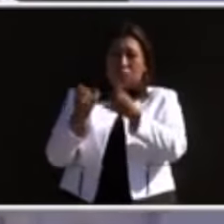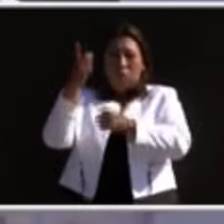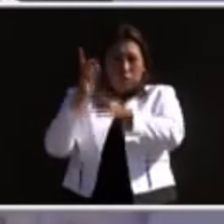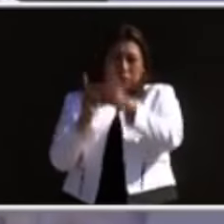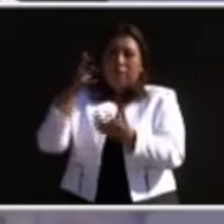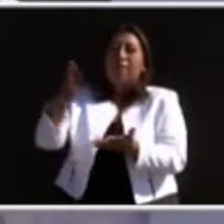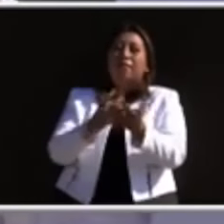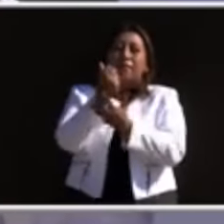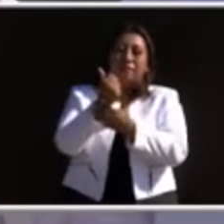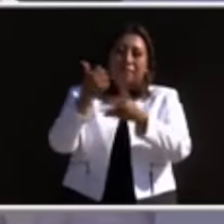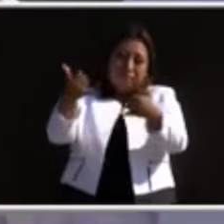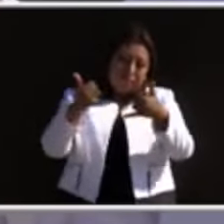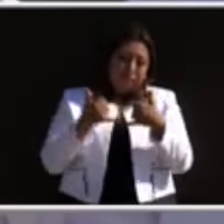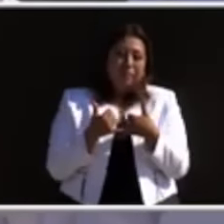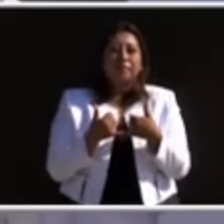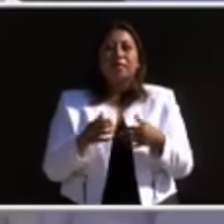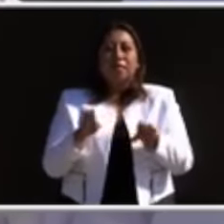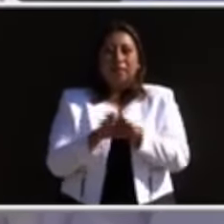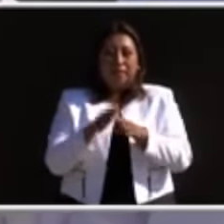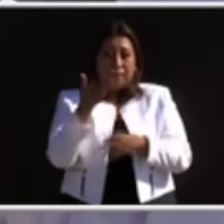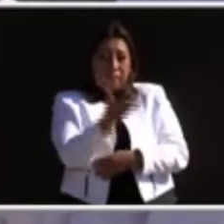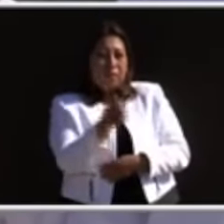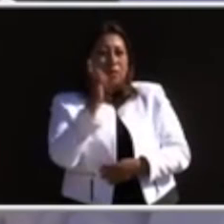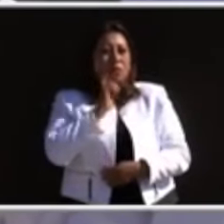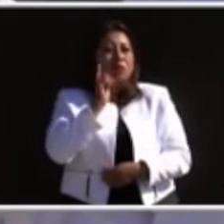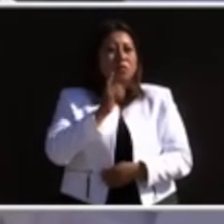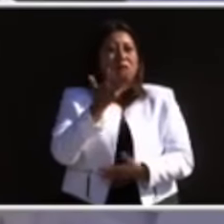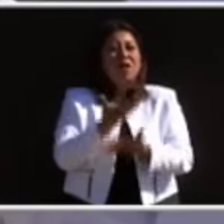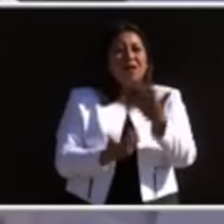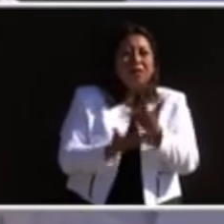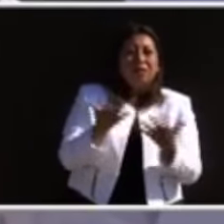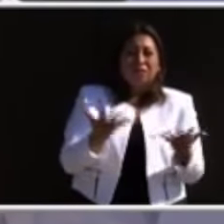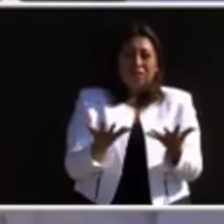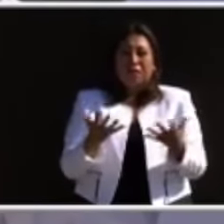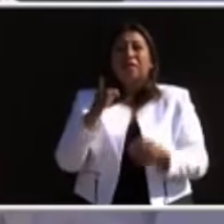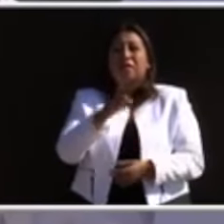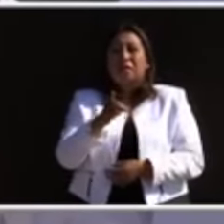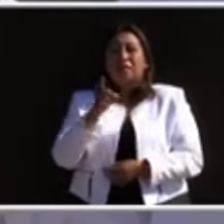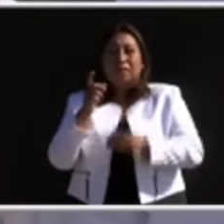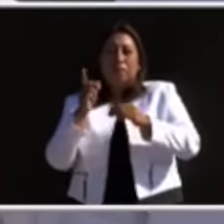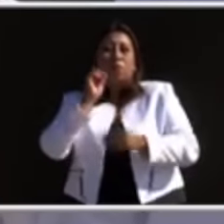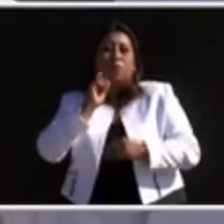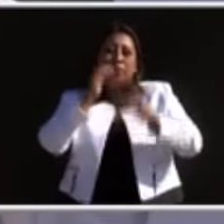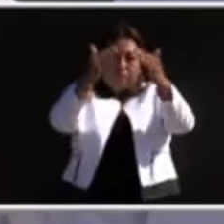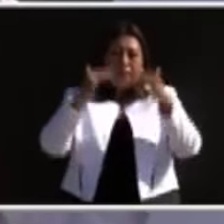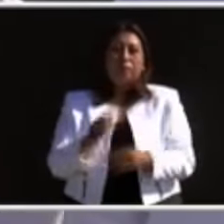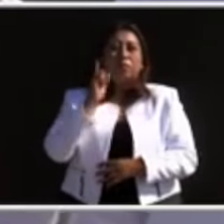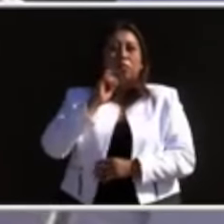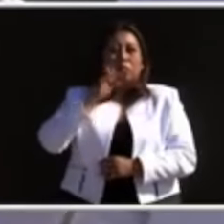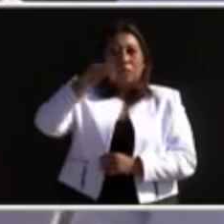María Laura García Beltrán será la directora del Sistema DIF, Desarrollo Integral de la